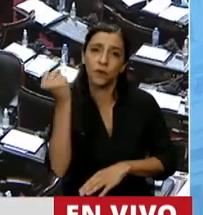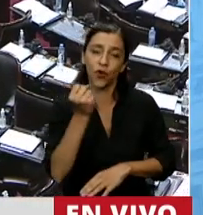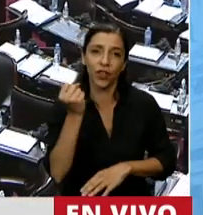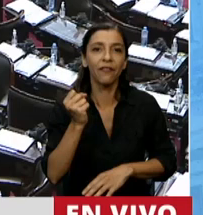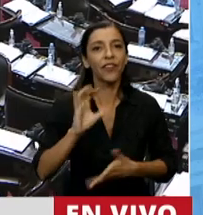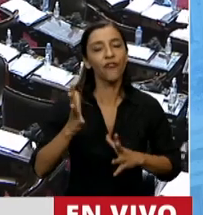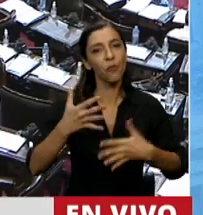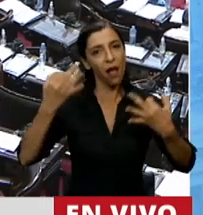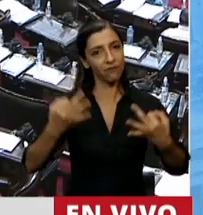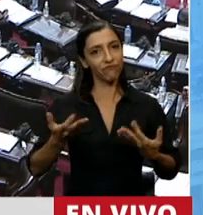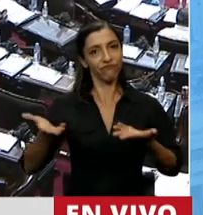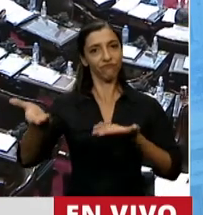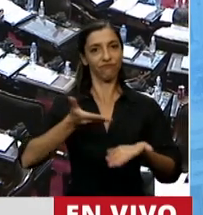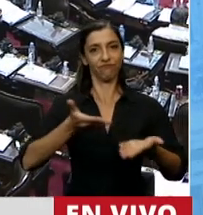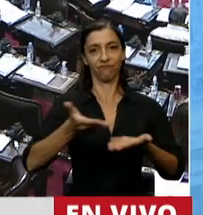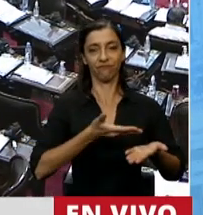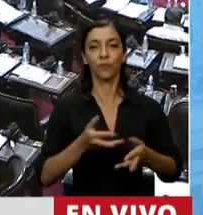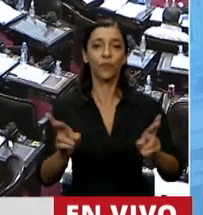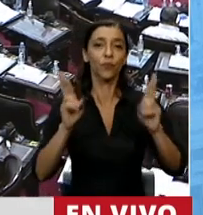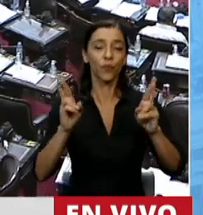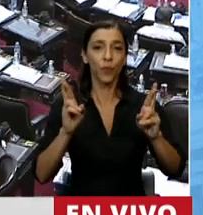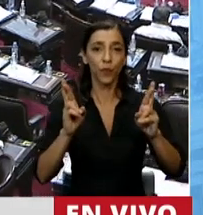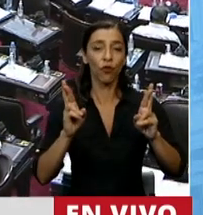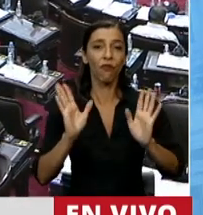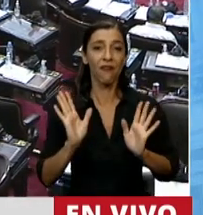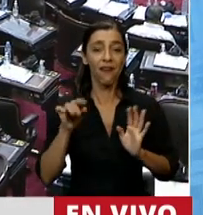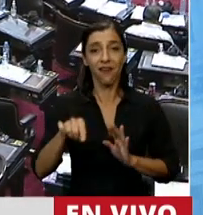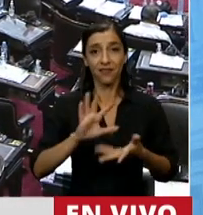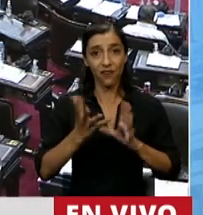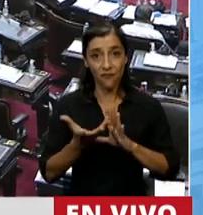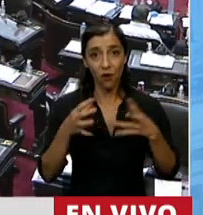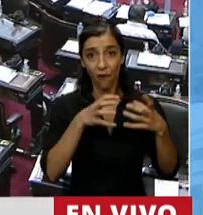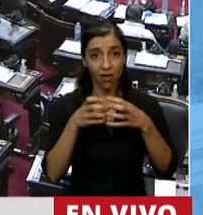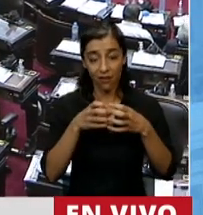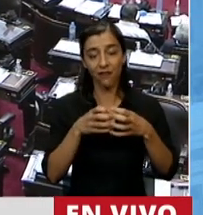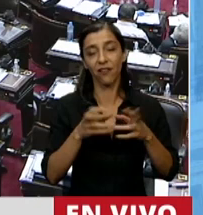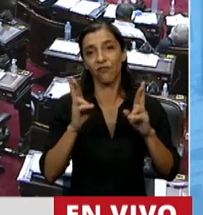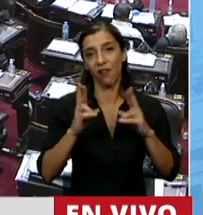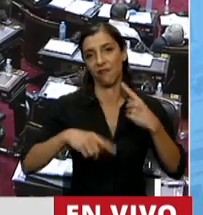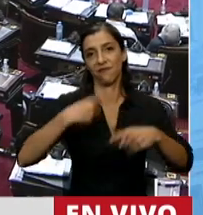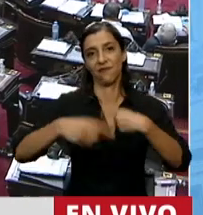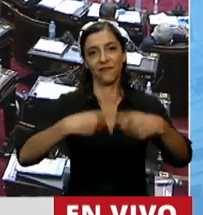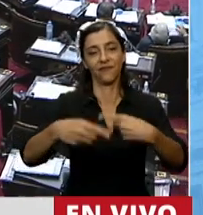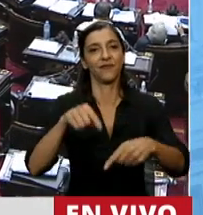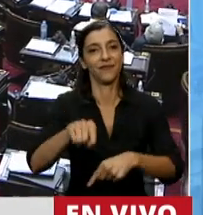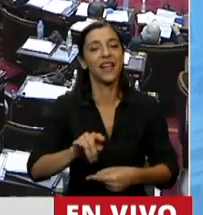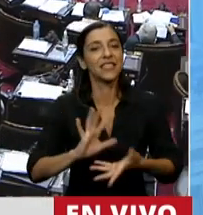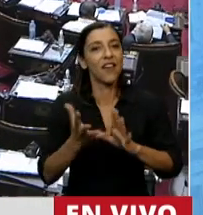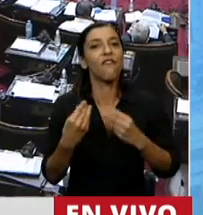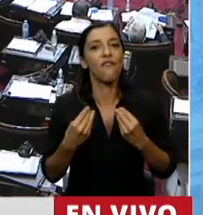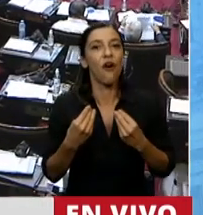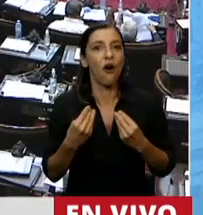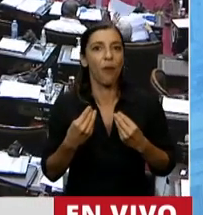armonía. Ojalá podamos seguir en esta metodología que nos permita avanzar en dar mayores